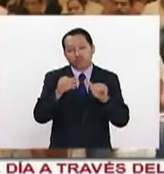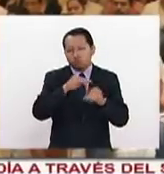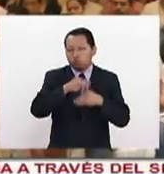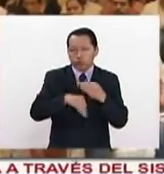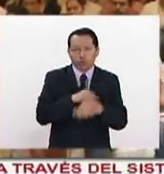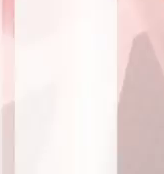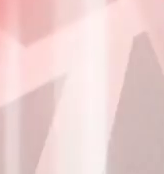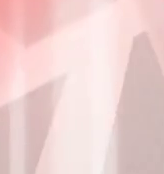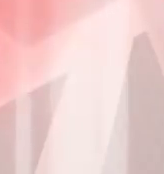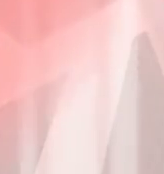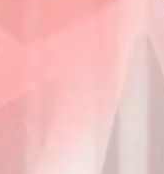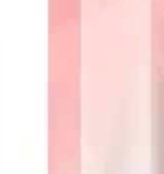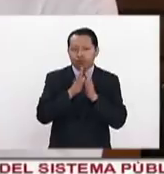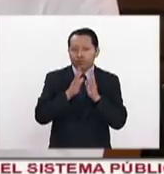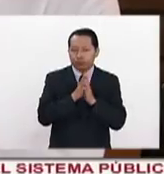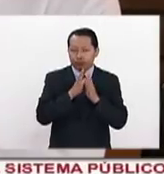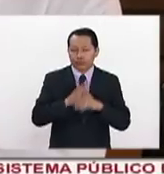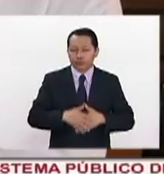todos.